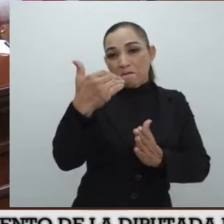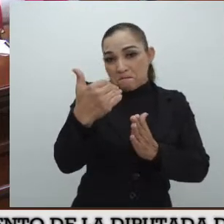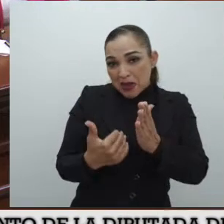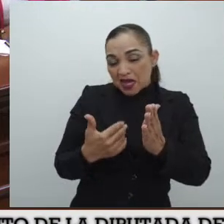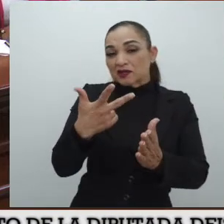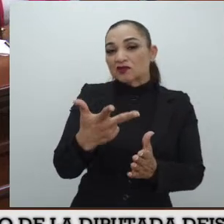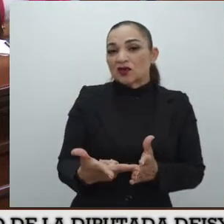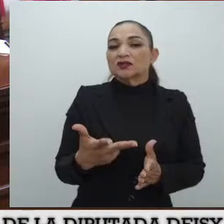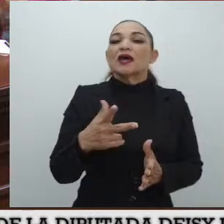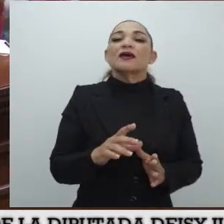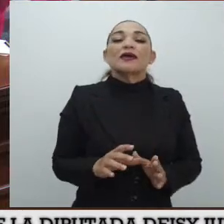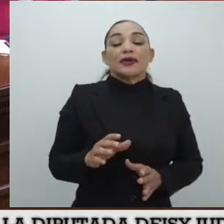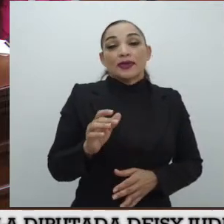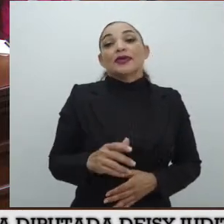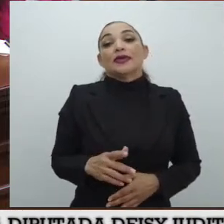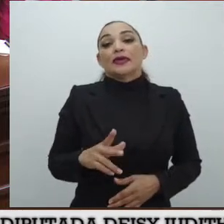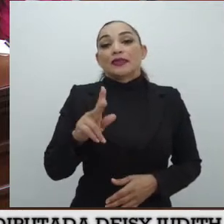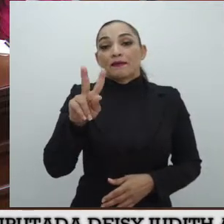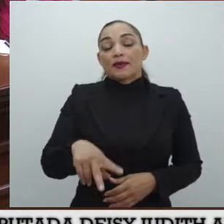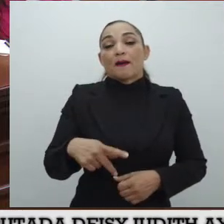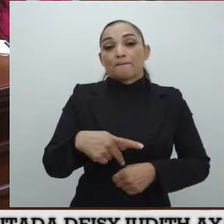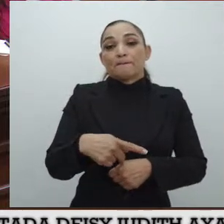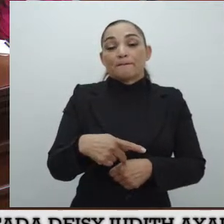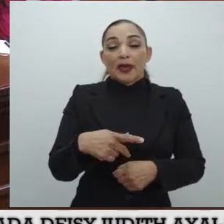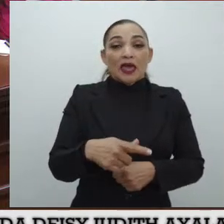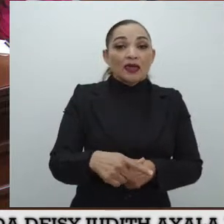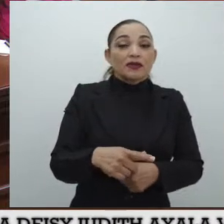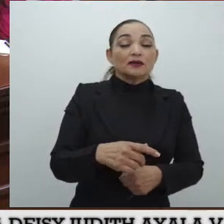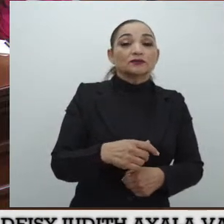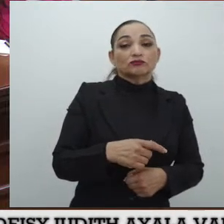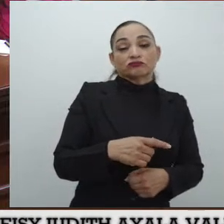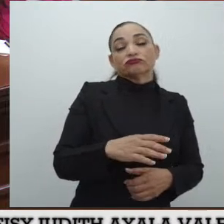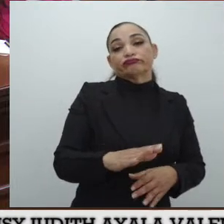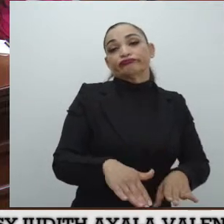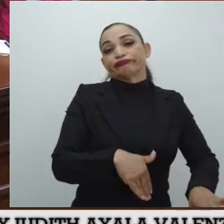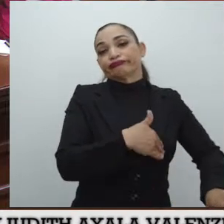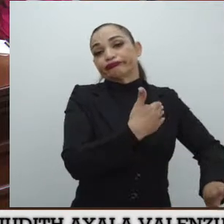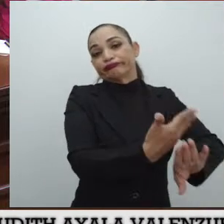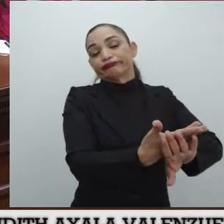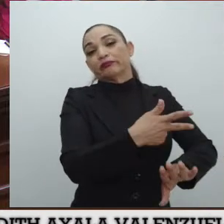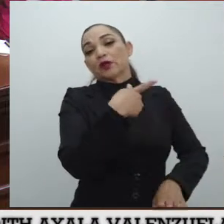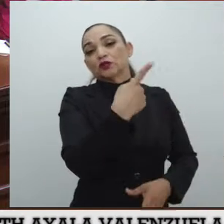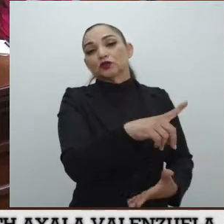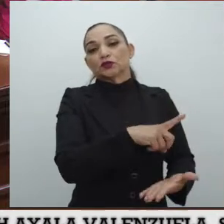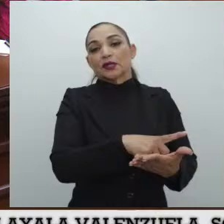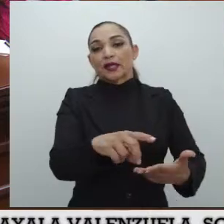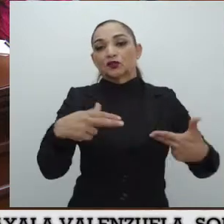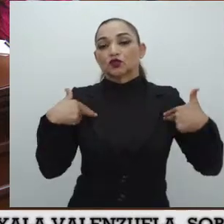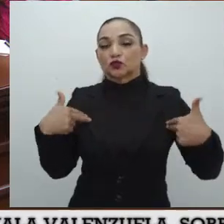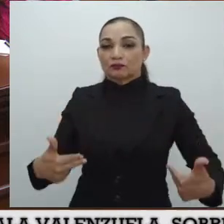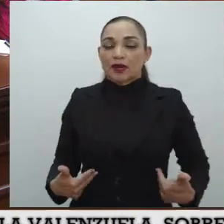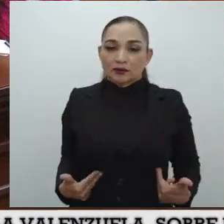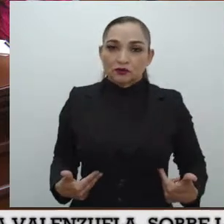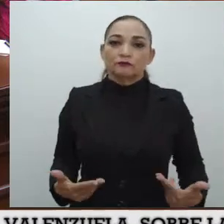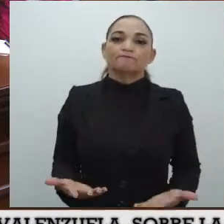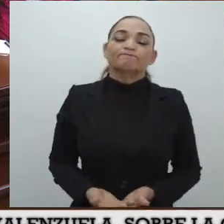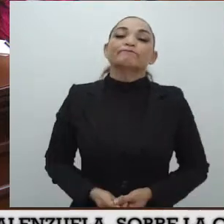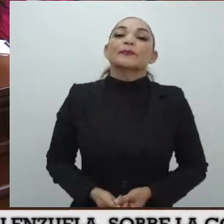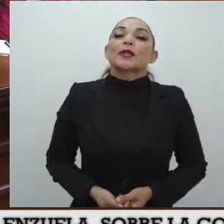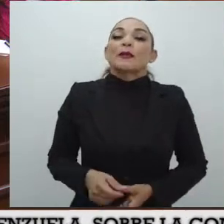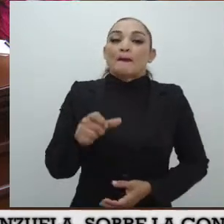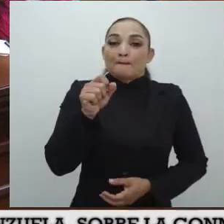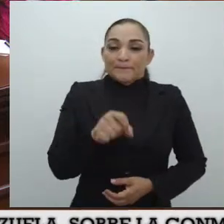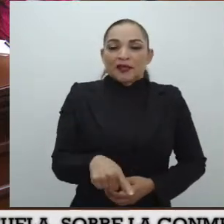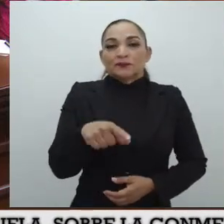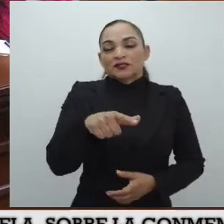y de situaciones que en muchas ocasiones atenta contra sus derechos humanos. Cabe señalar que